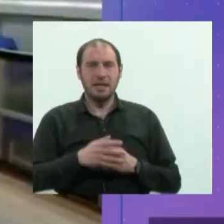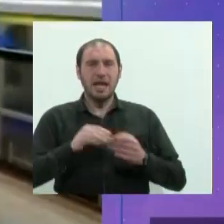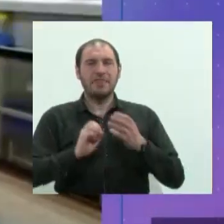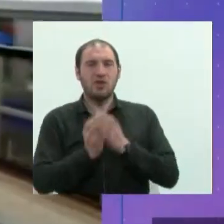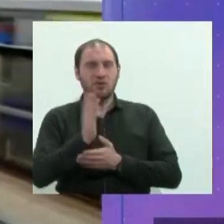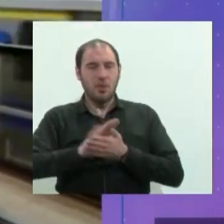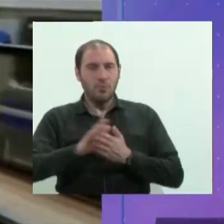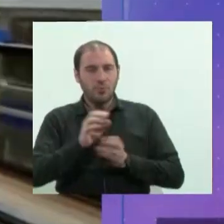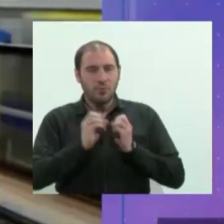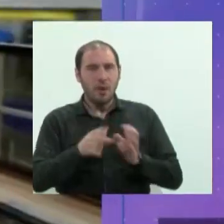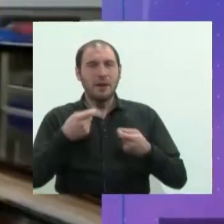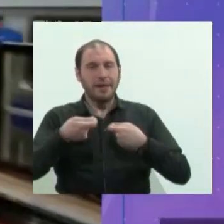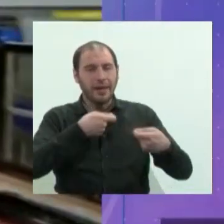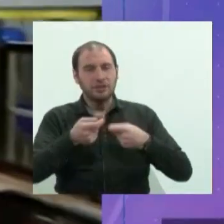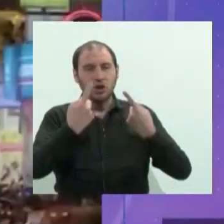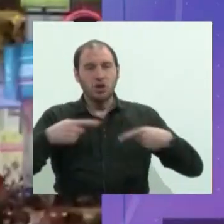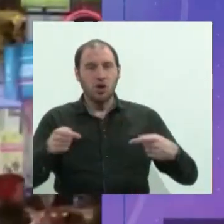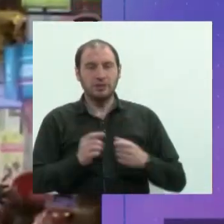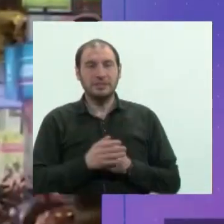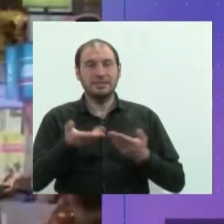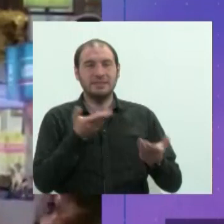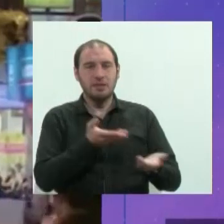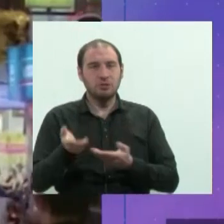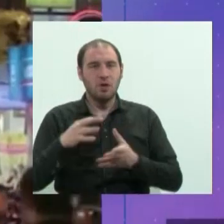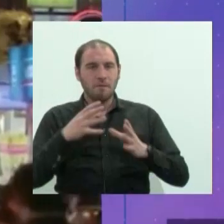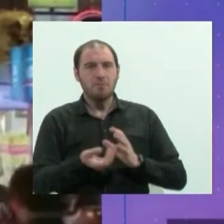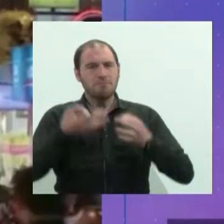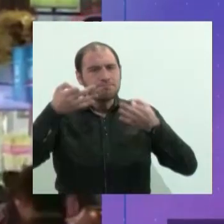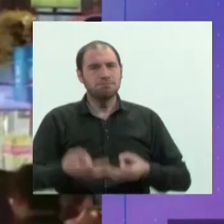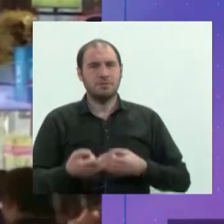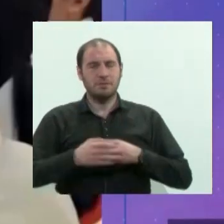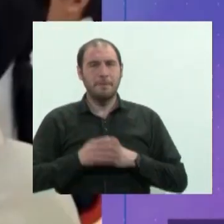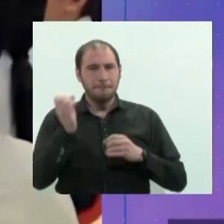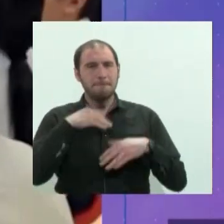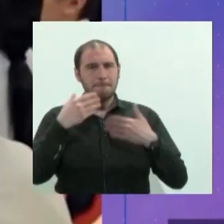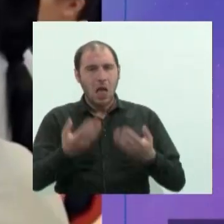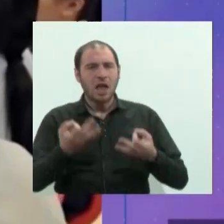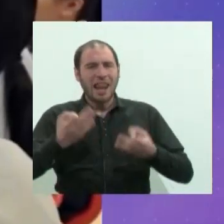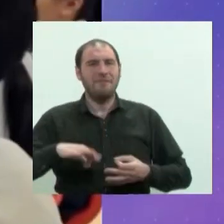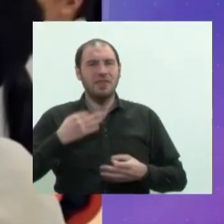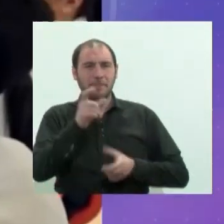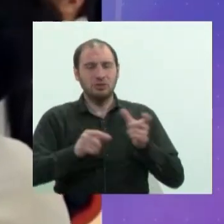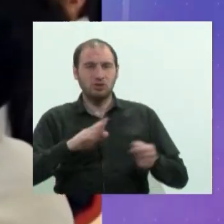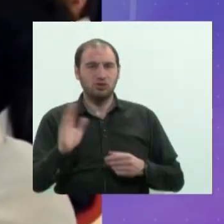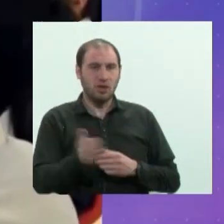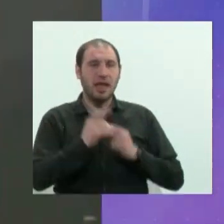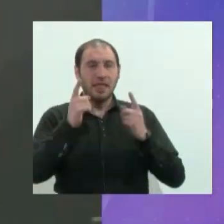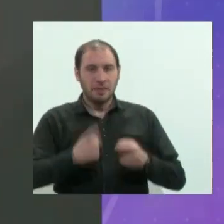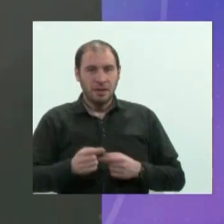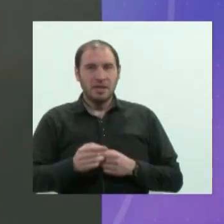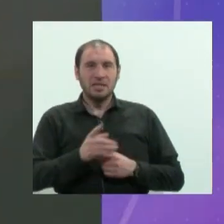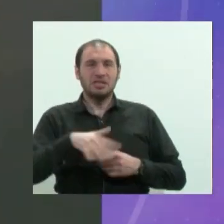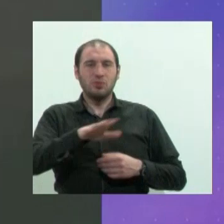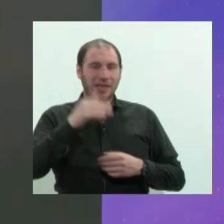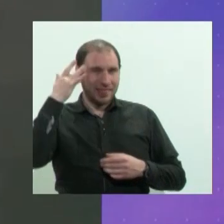nuevas tecnologías para gestionar los recursos y servicios de manera más eficiente, mejorando la calidad de vida de los ciudadanos y convirtiéndose en